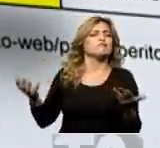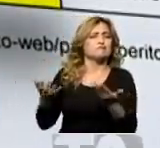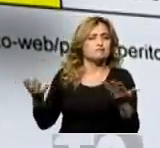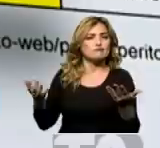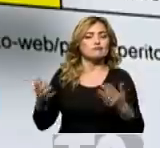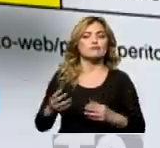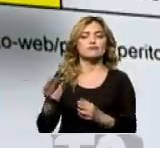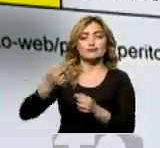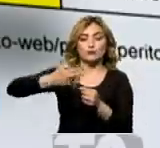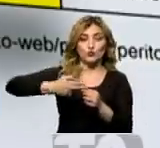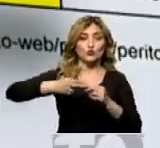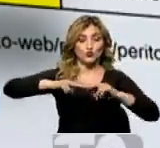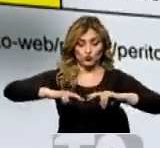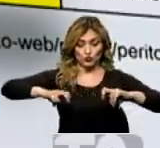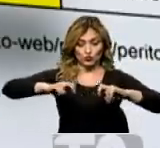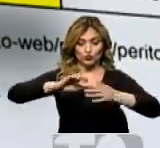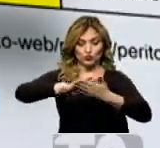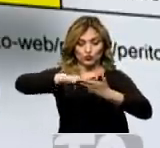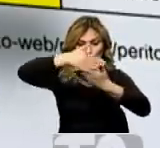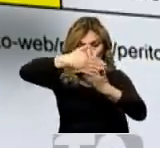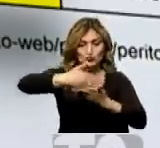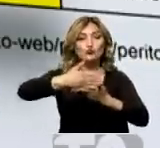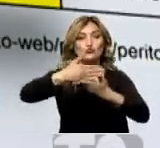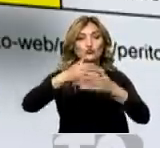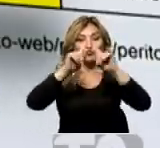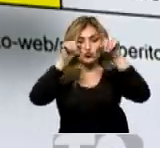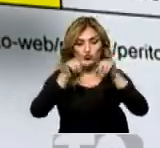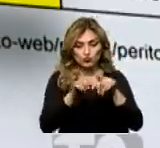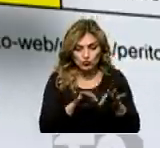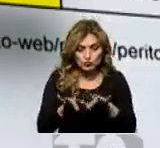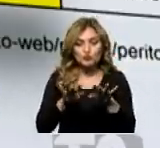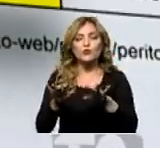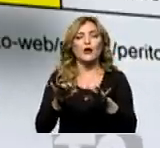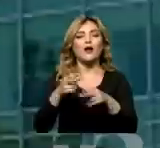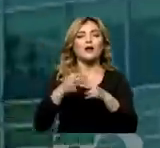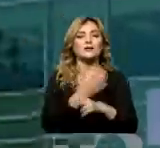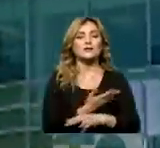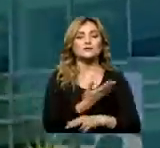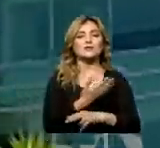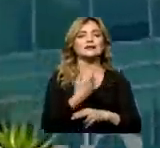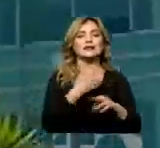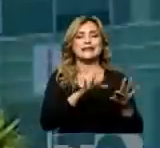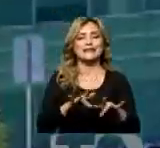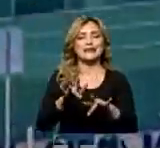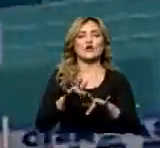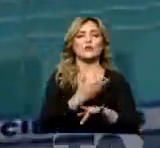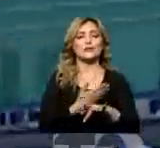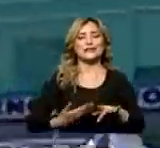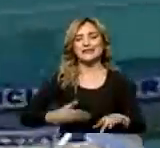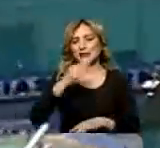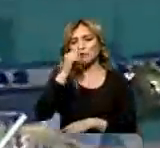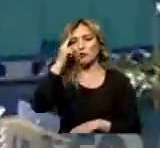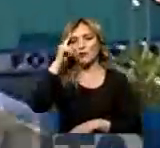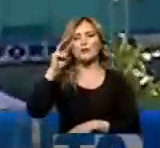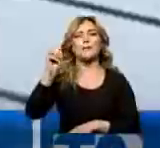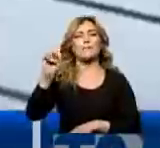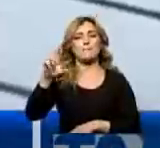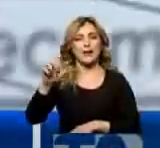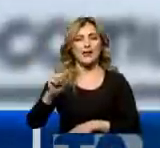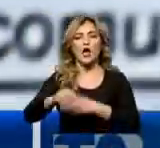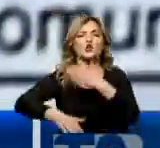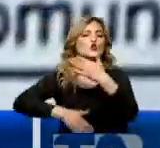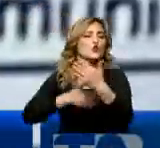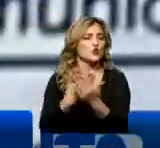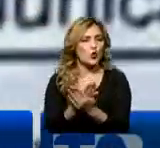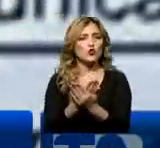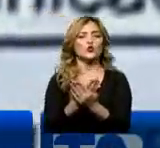quien participó en la pericia a los computadores del estudio jurídico de Alexis Mera. y todos, ha confirmado la Policía Nacional,